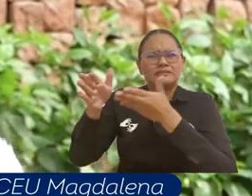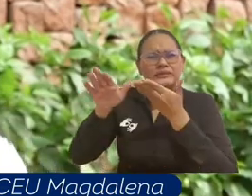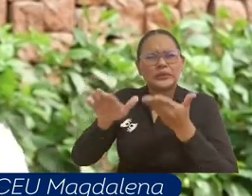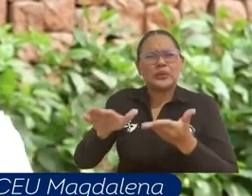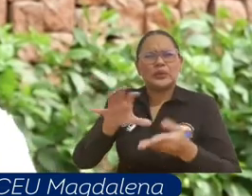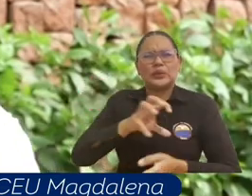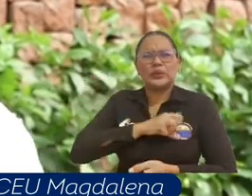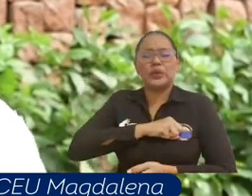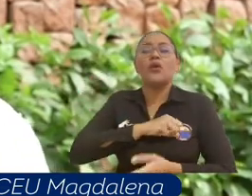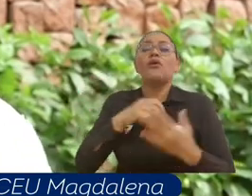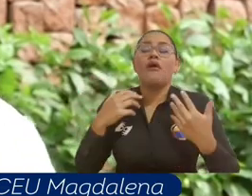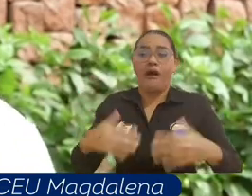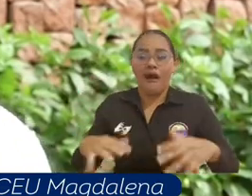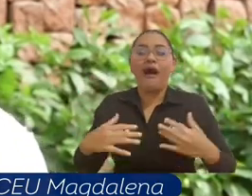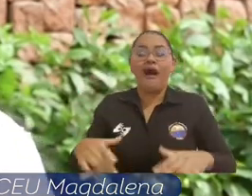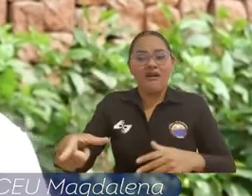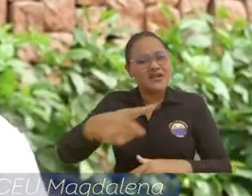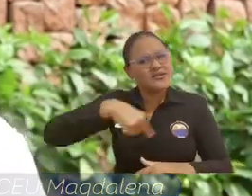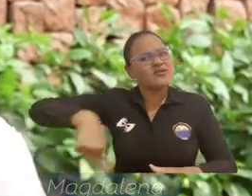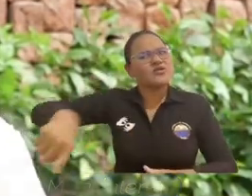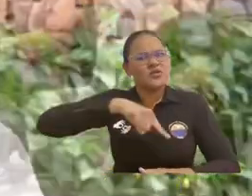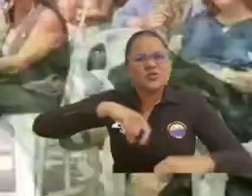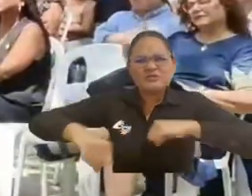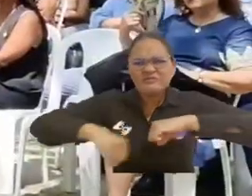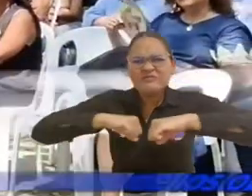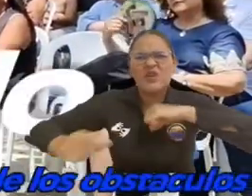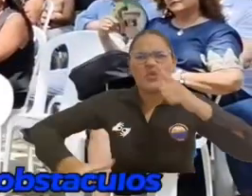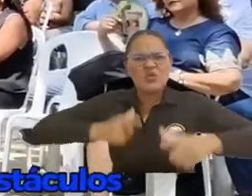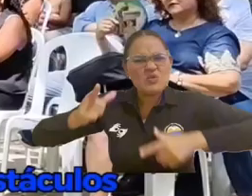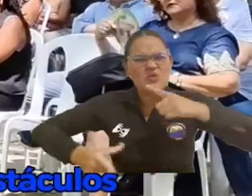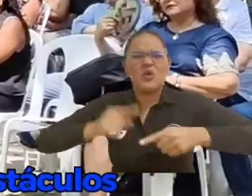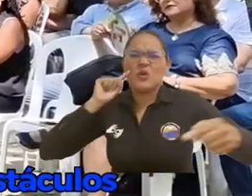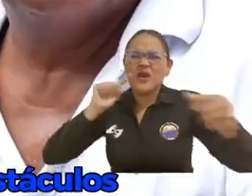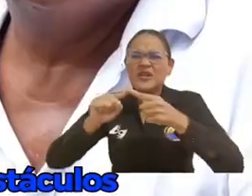estudiantil es en la construcción de la memoria del territorio.